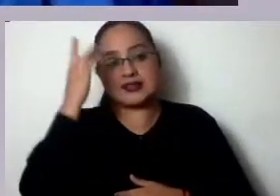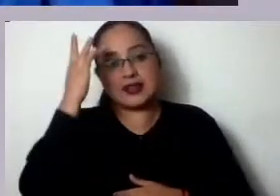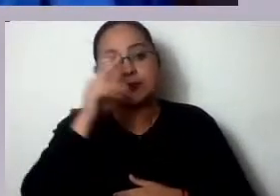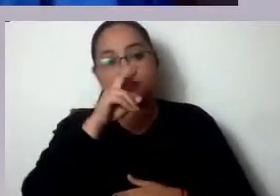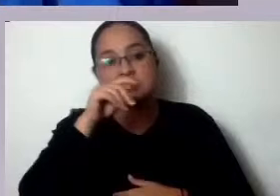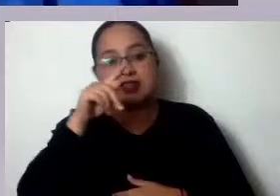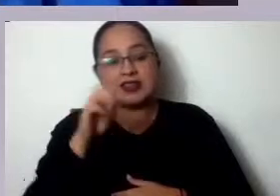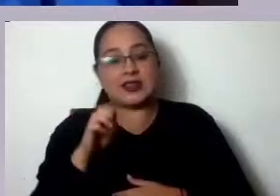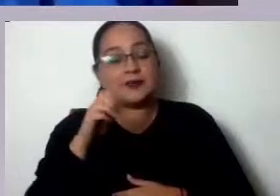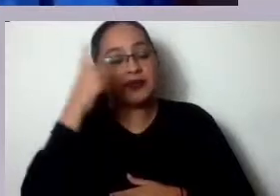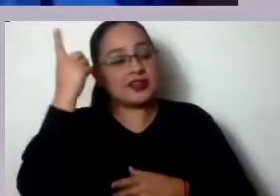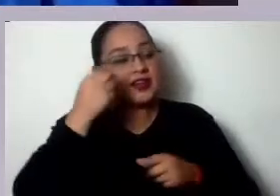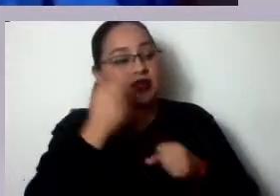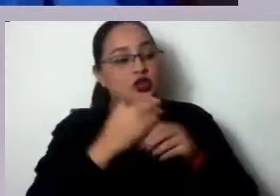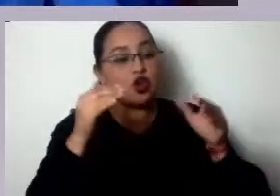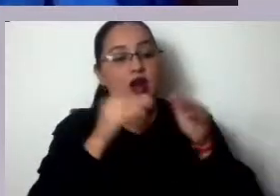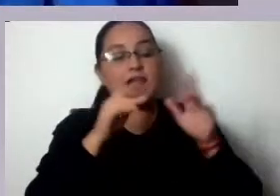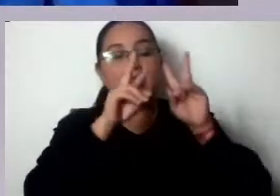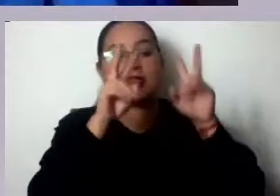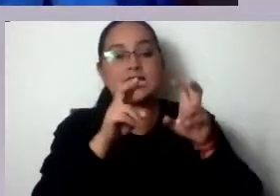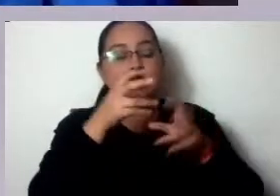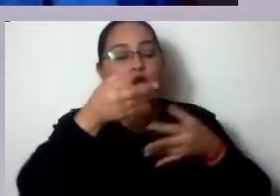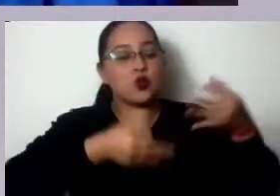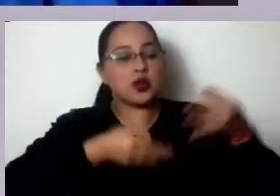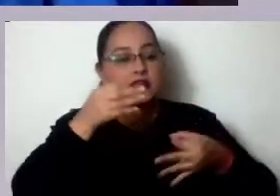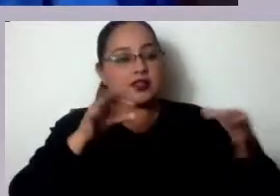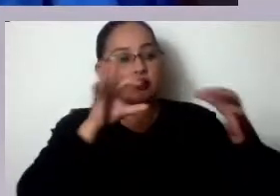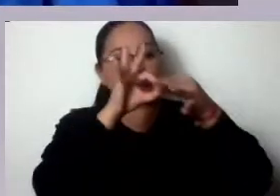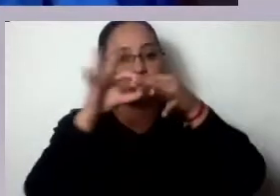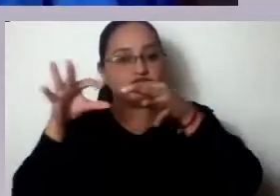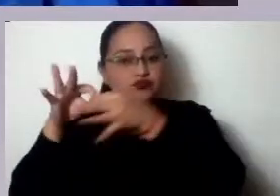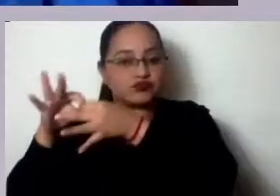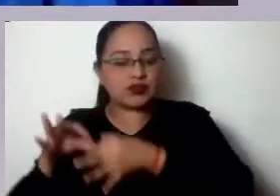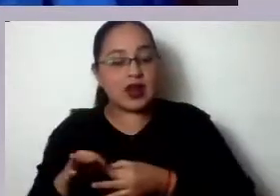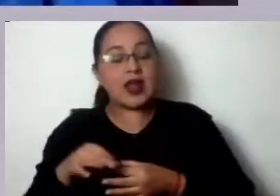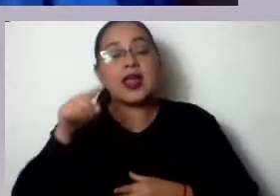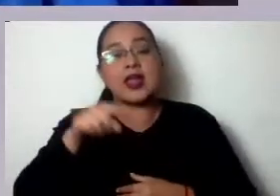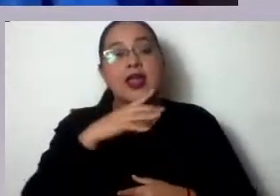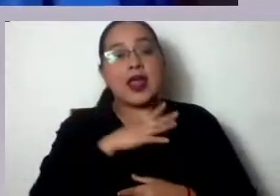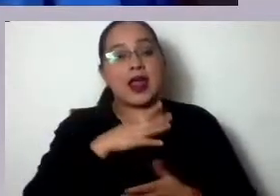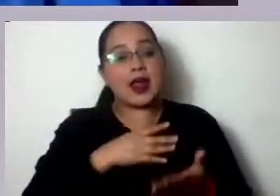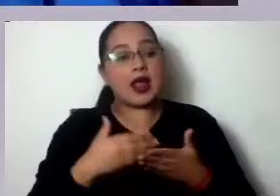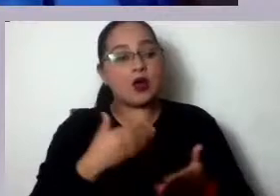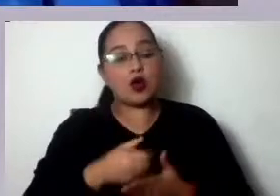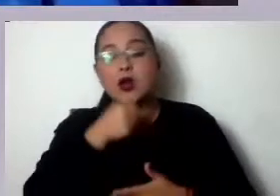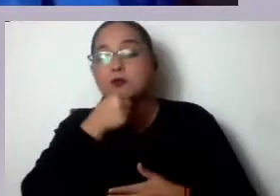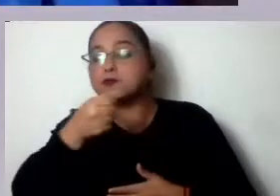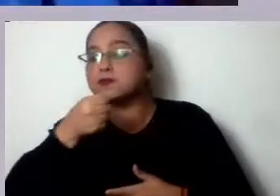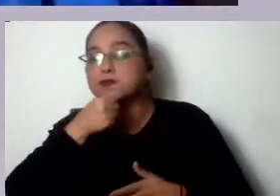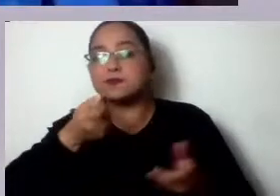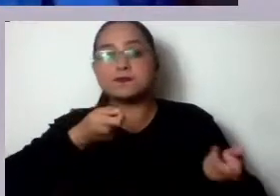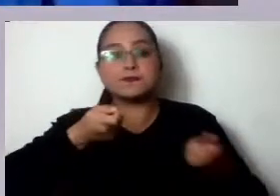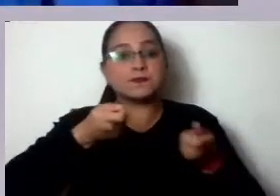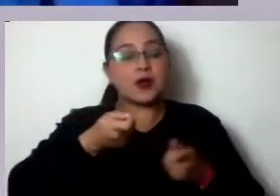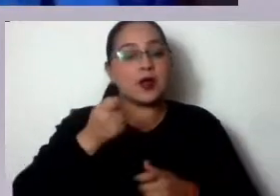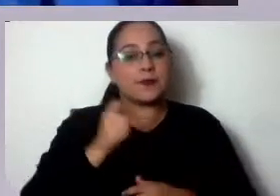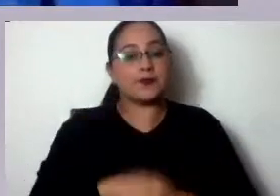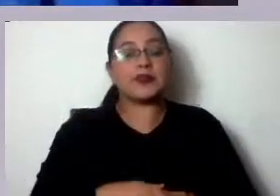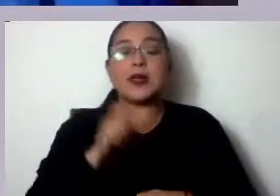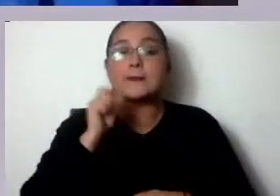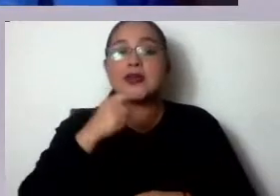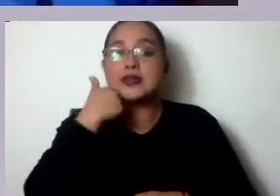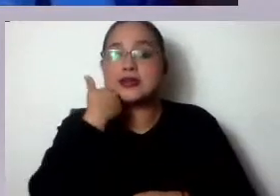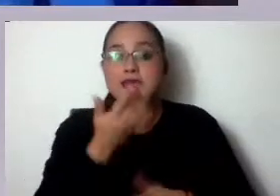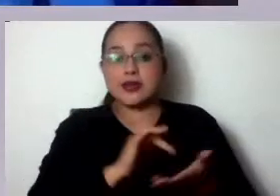jurídica y que ahora se encuentra como moderador de este evento deseo agradecerles